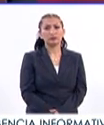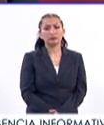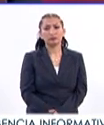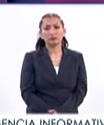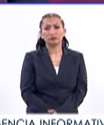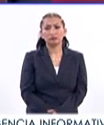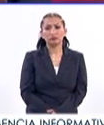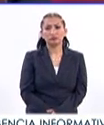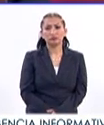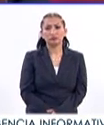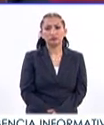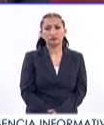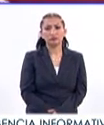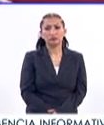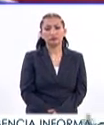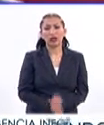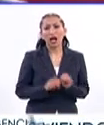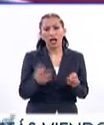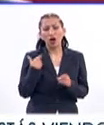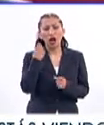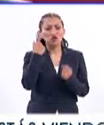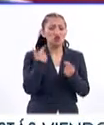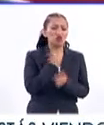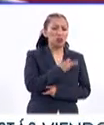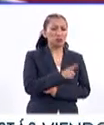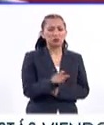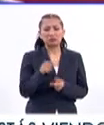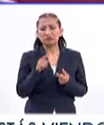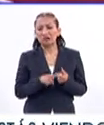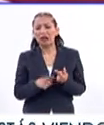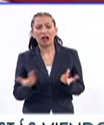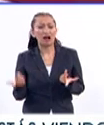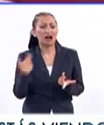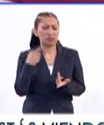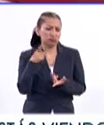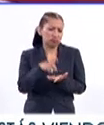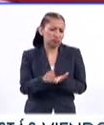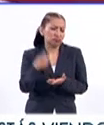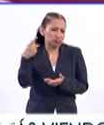desde luego, pues protestan y tienen todo